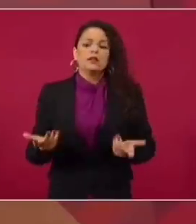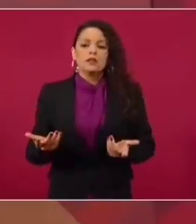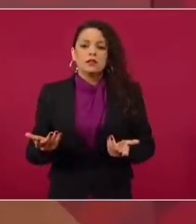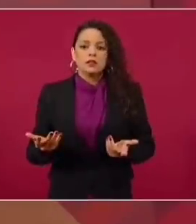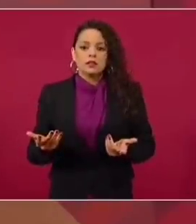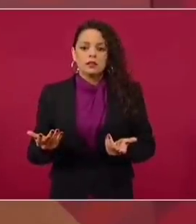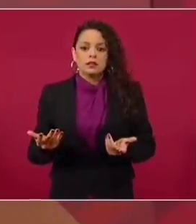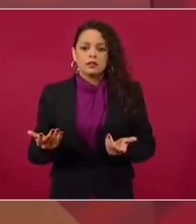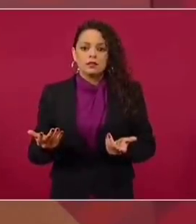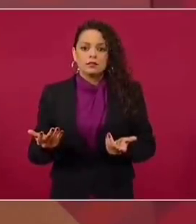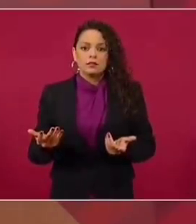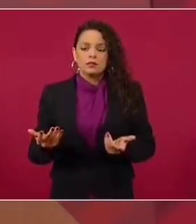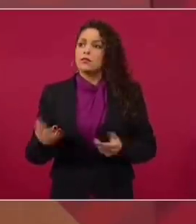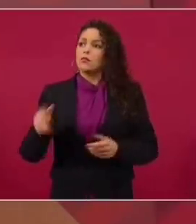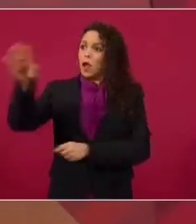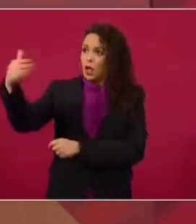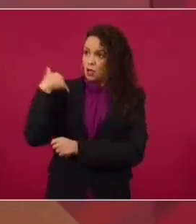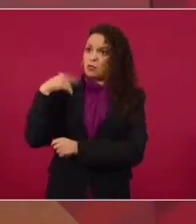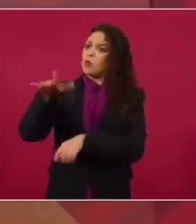usted en su momento?